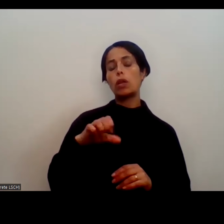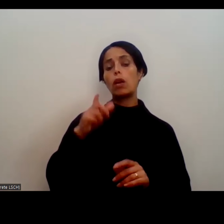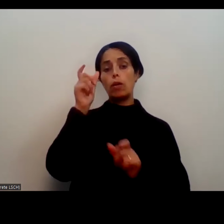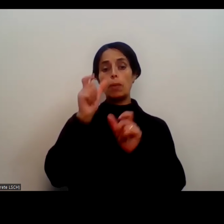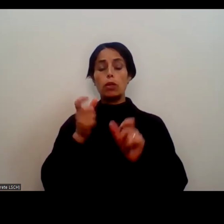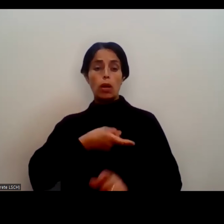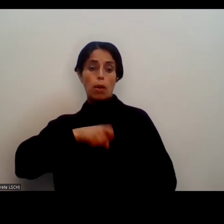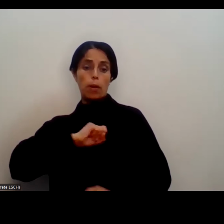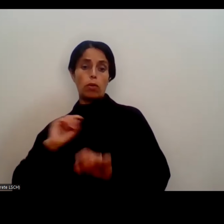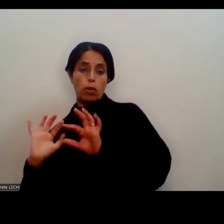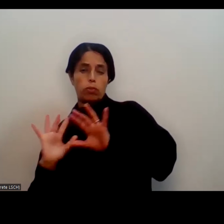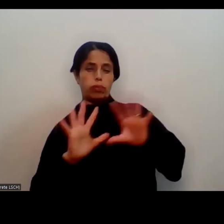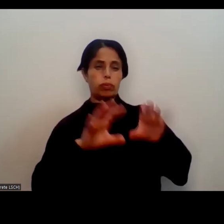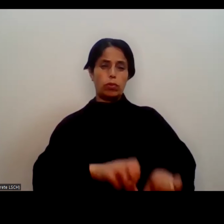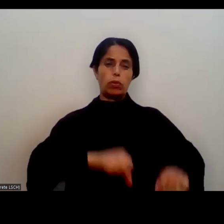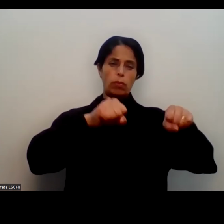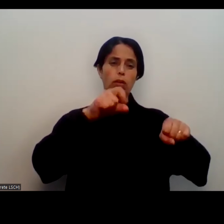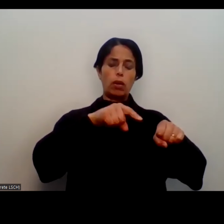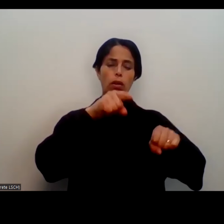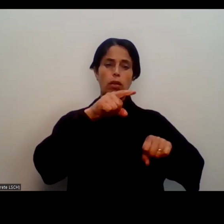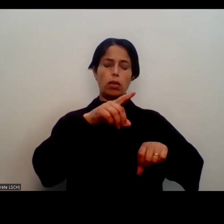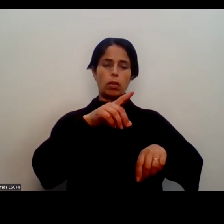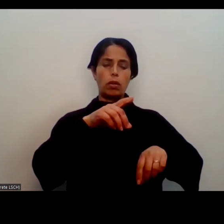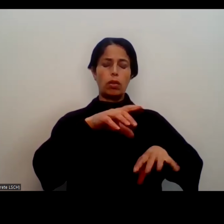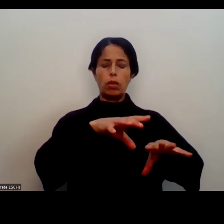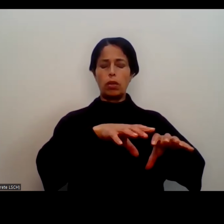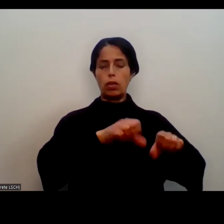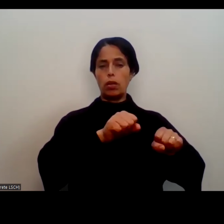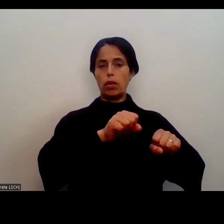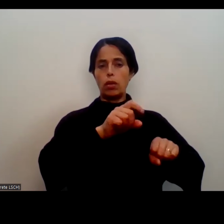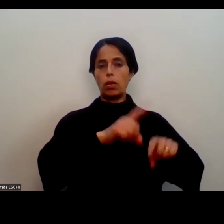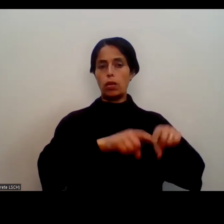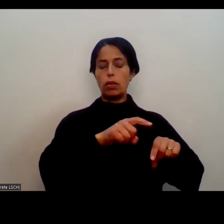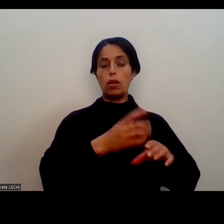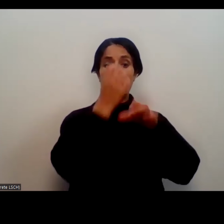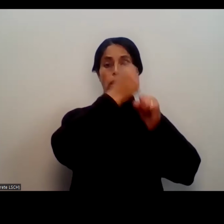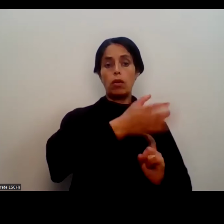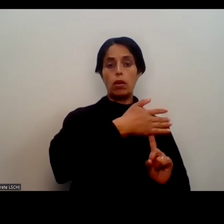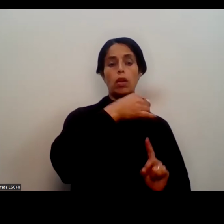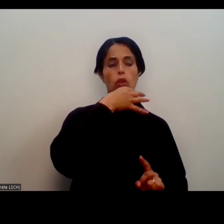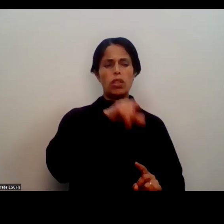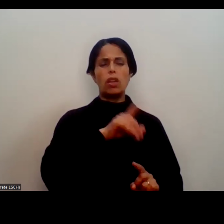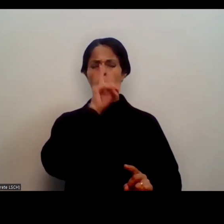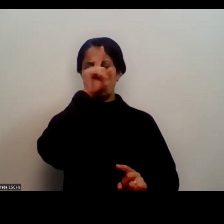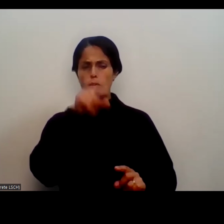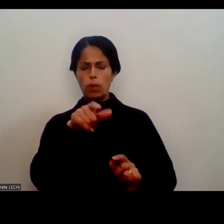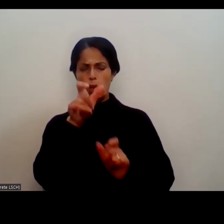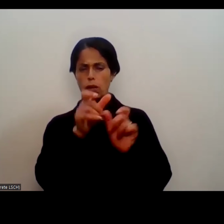españoles y descubren todos estos ritos, estas costumbres, las empiezan a llamar idolátricas, o sea que